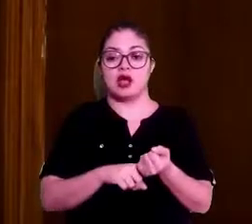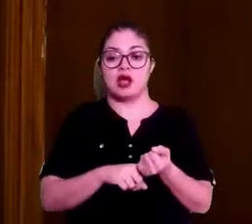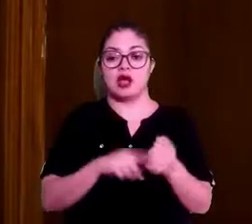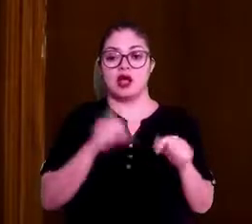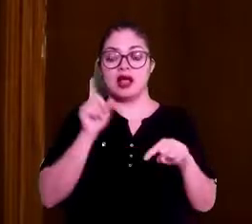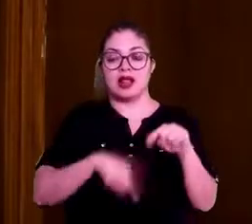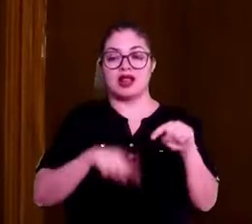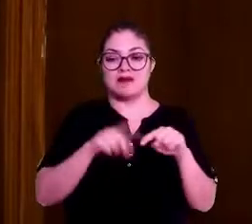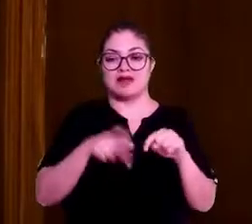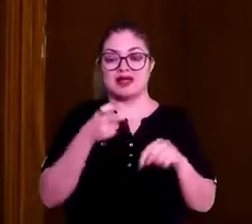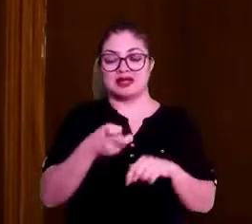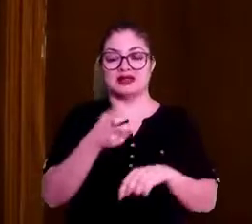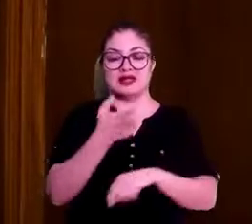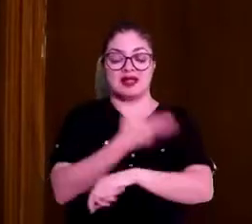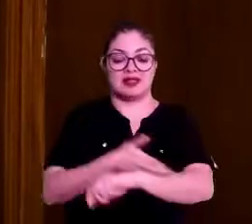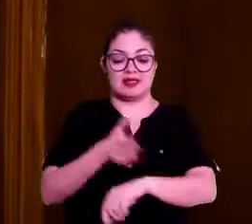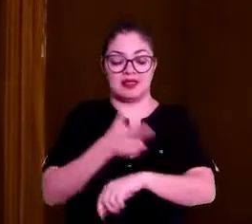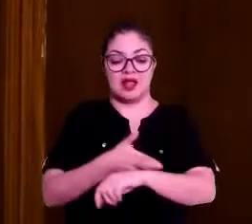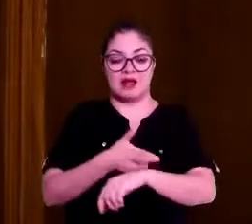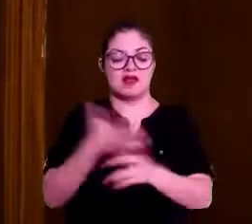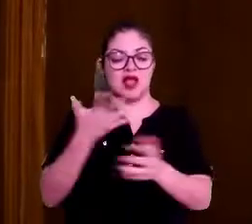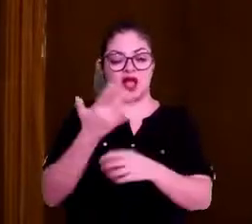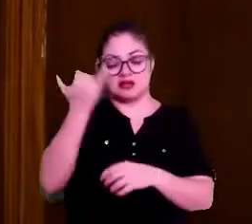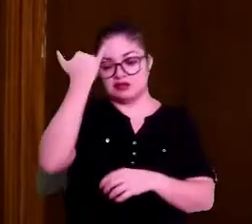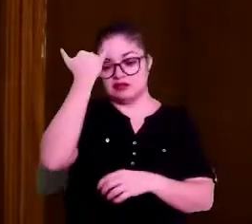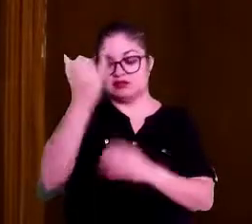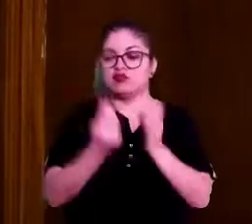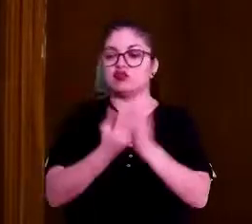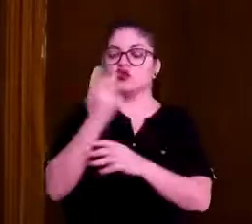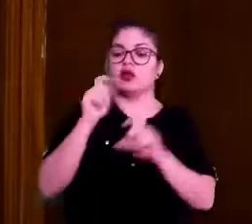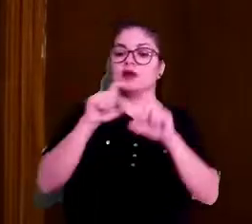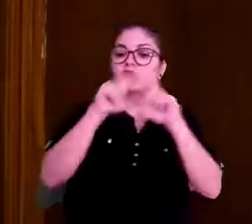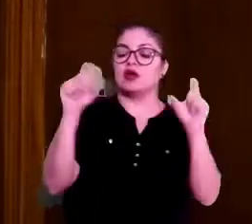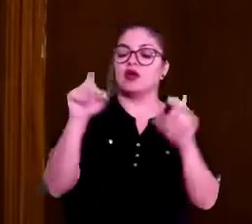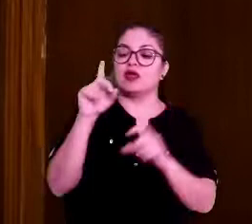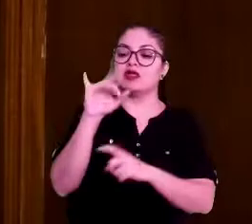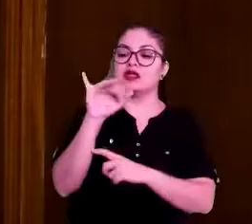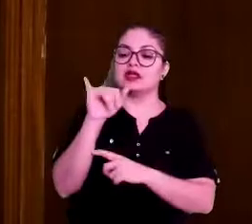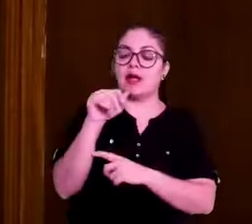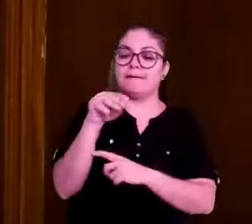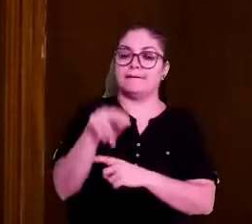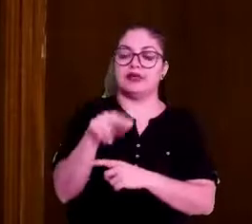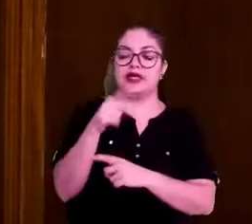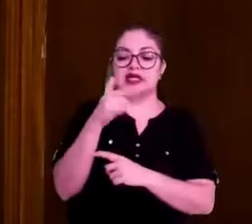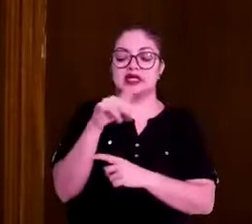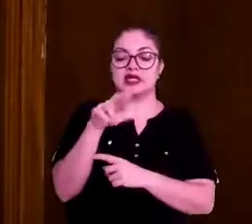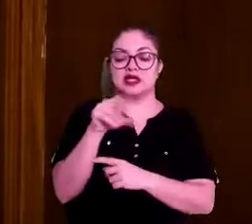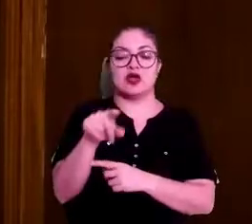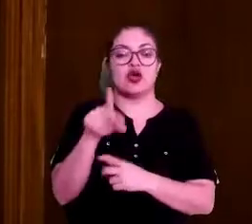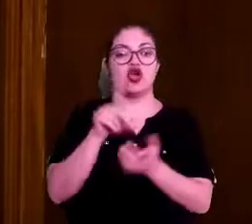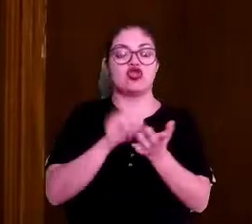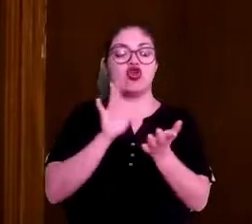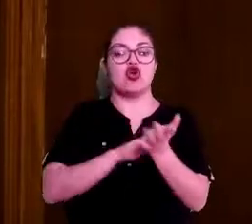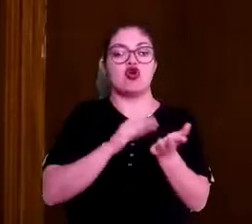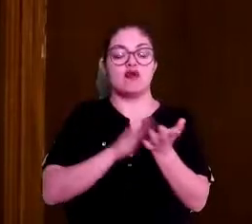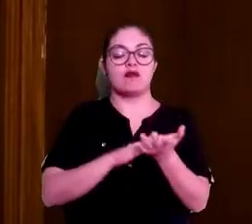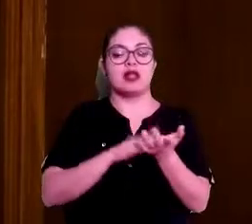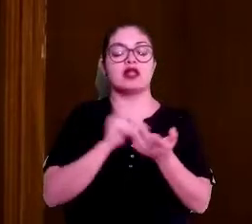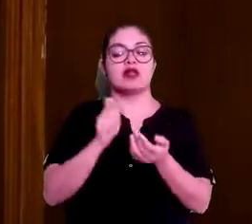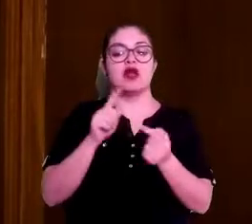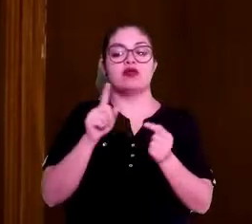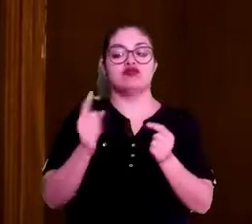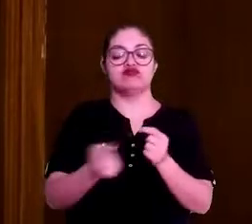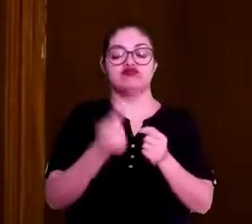y al eliminarse este trámite, se crea uno nuevo denominado dictamen de giro, el cual es un documento de carácter